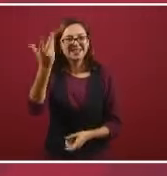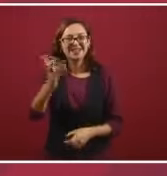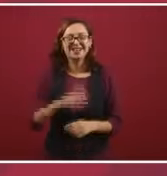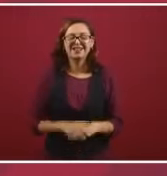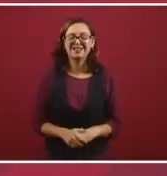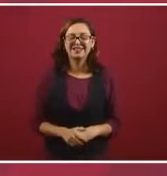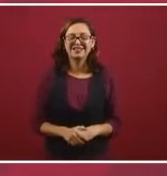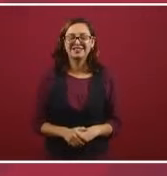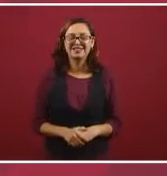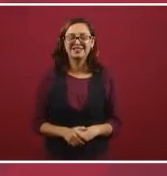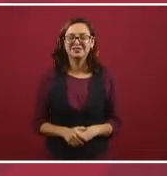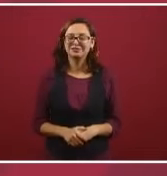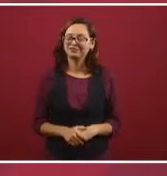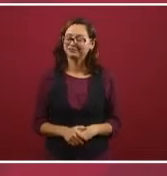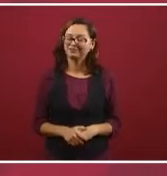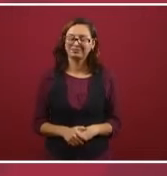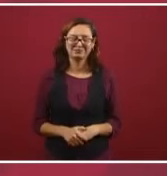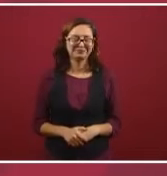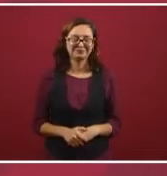Y